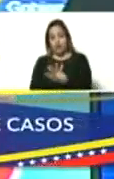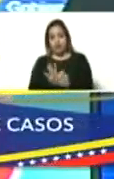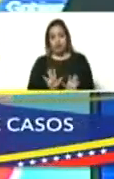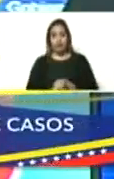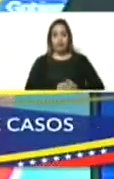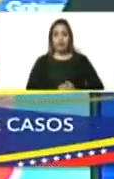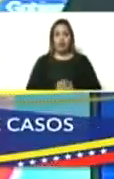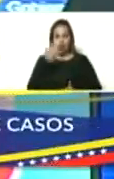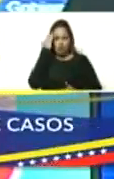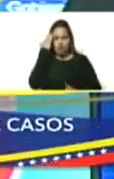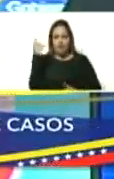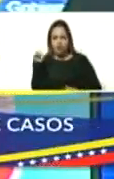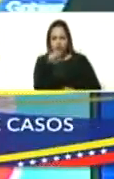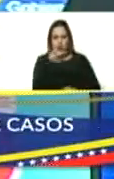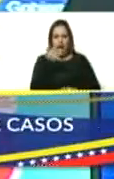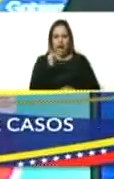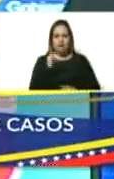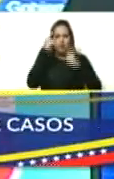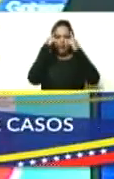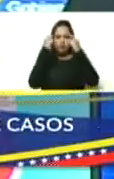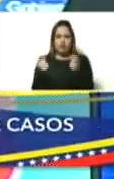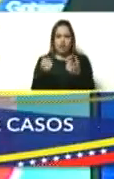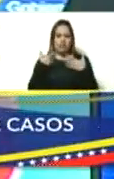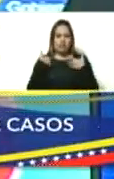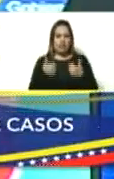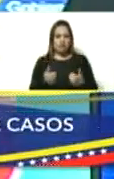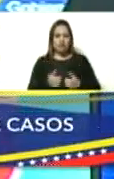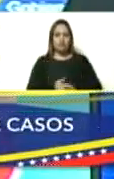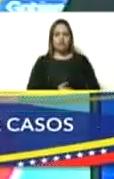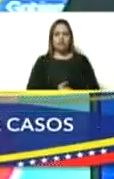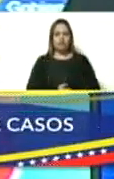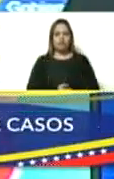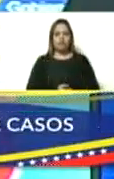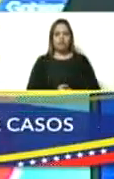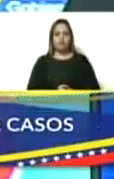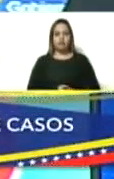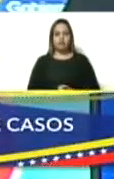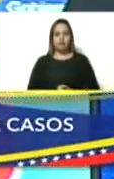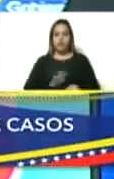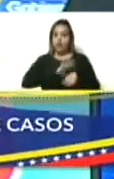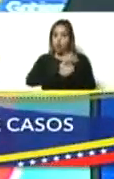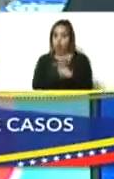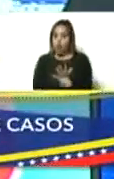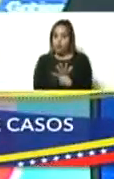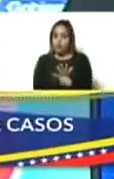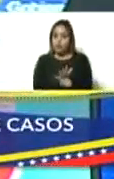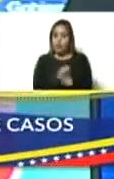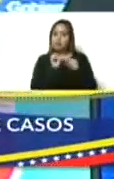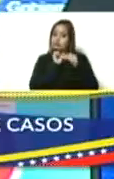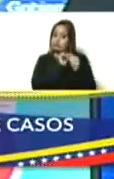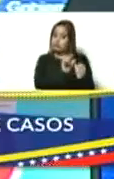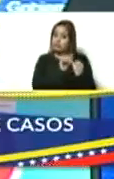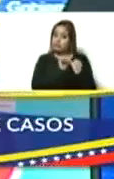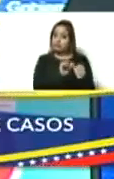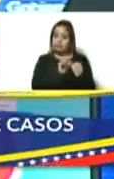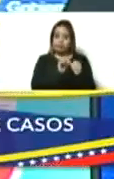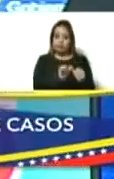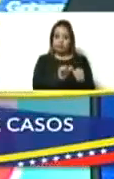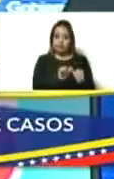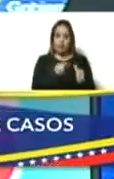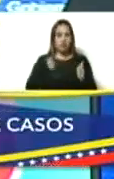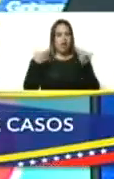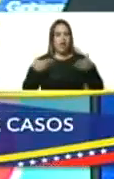Lo saben ustedes que son profesionales de la salud. El coronavirus todavía está. A mí me